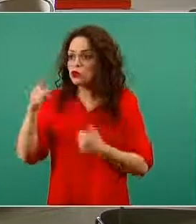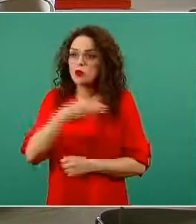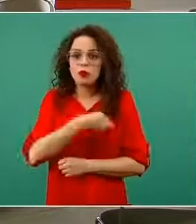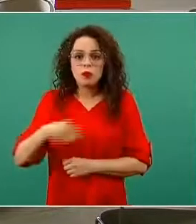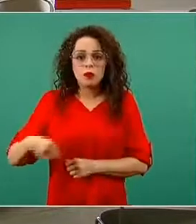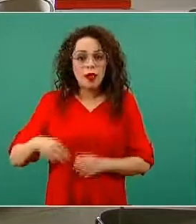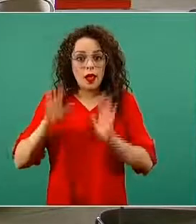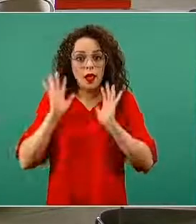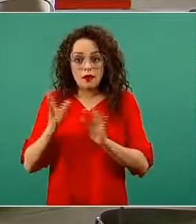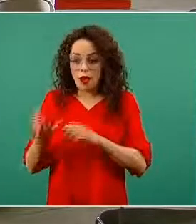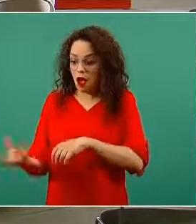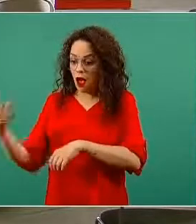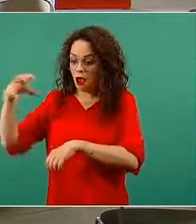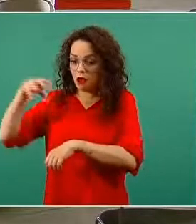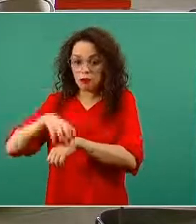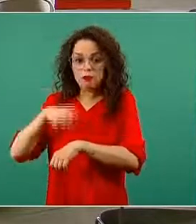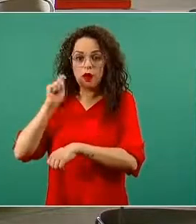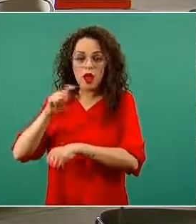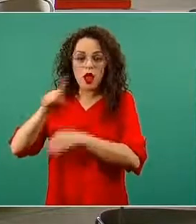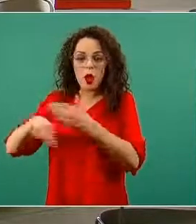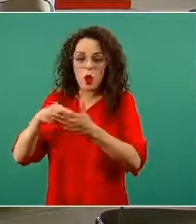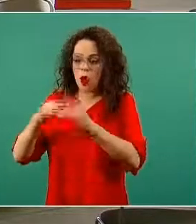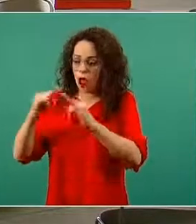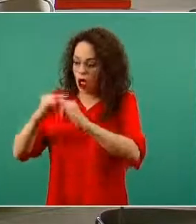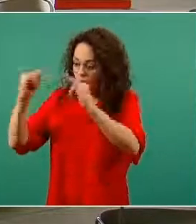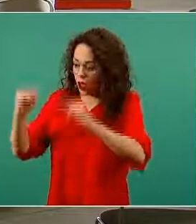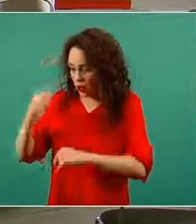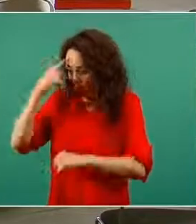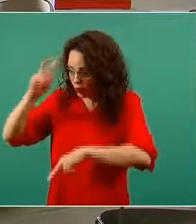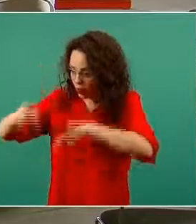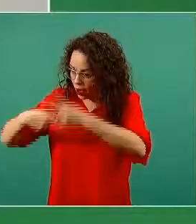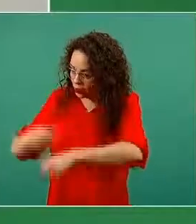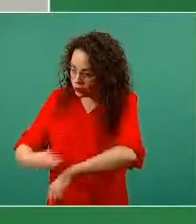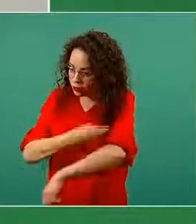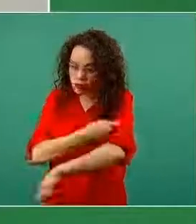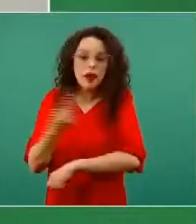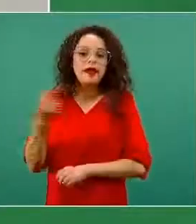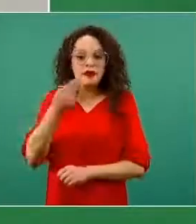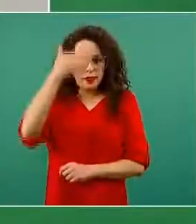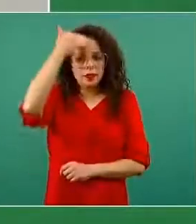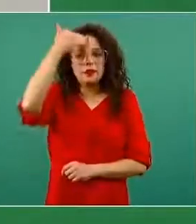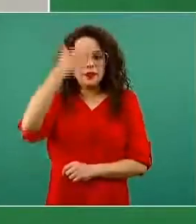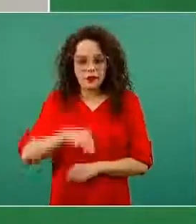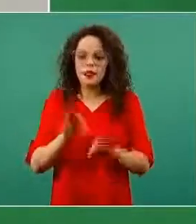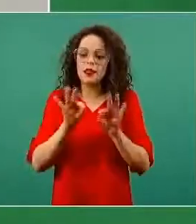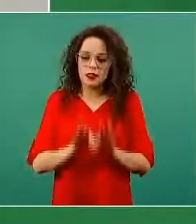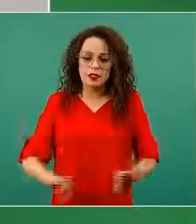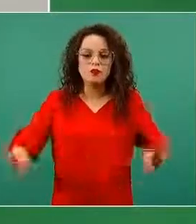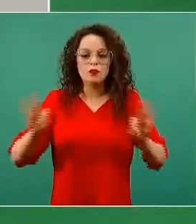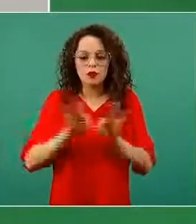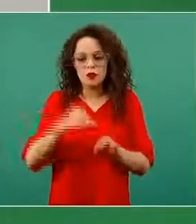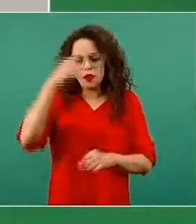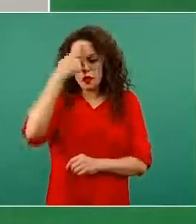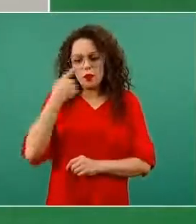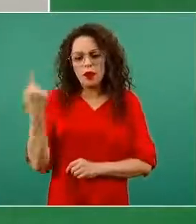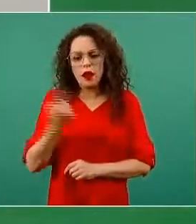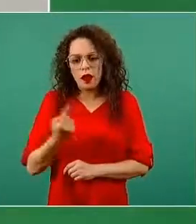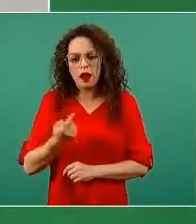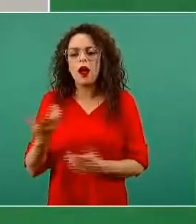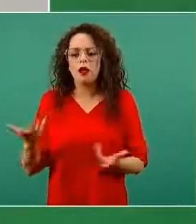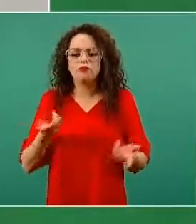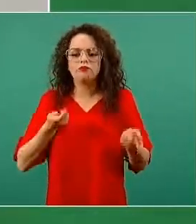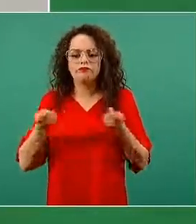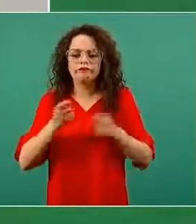hubieran instalado algún puesto de vacunación, es importante saberlo para llevar obviamente a la